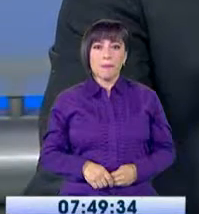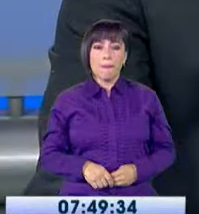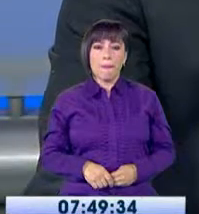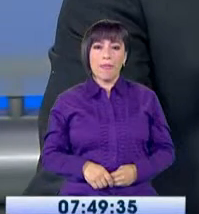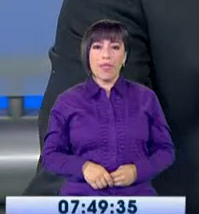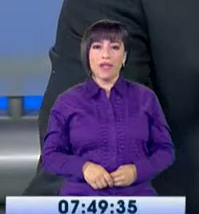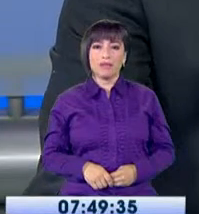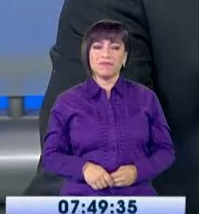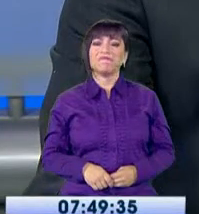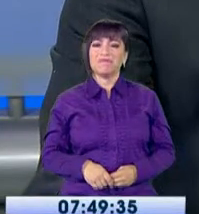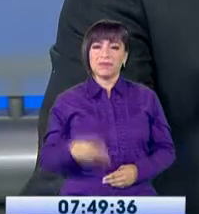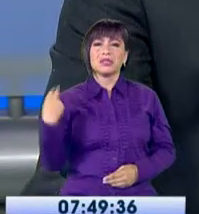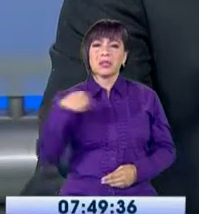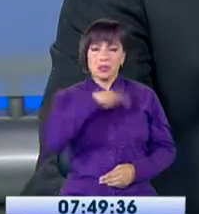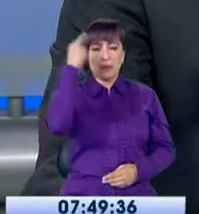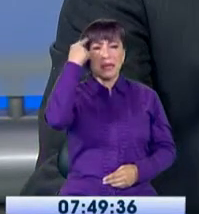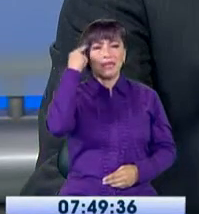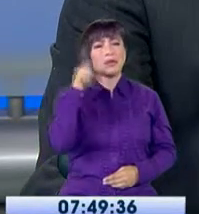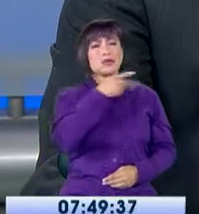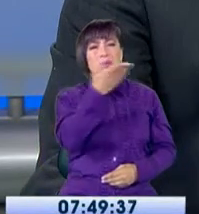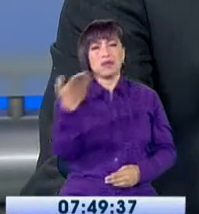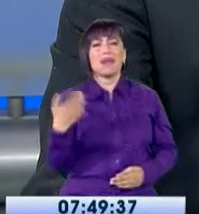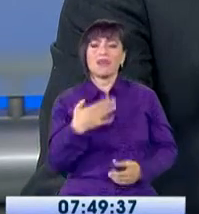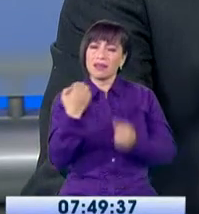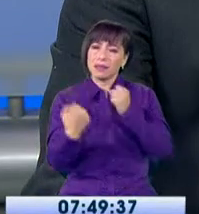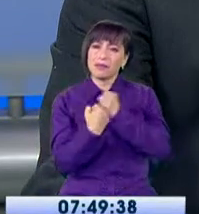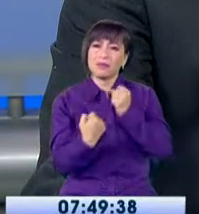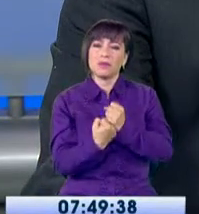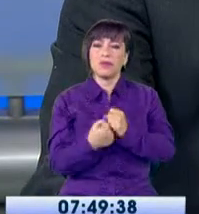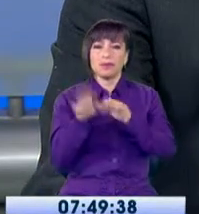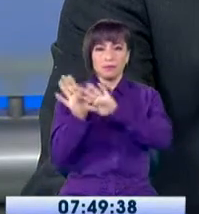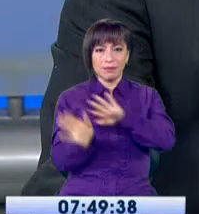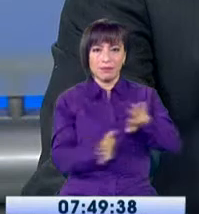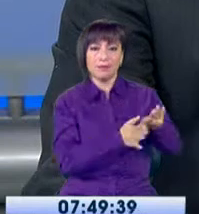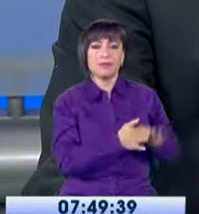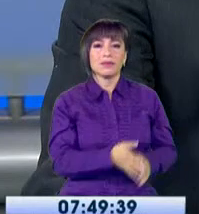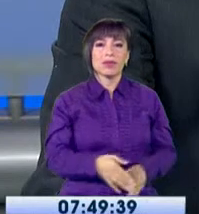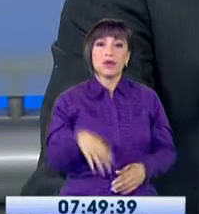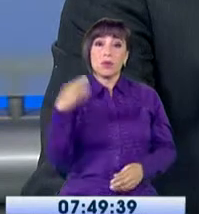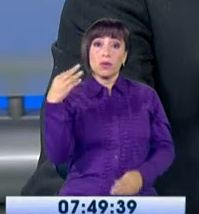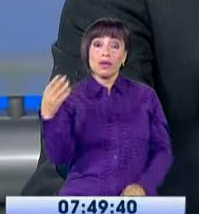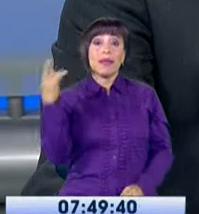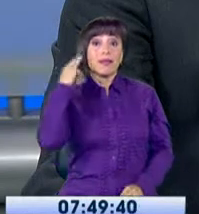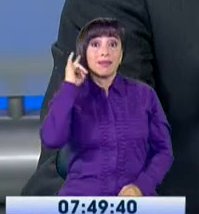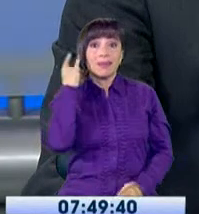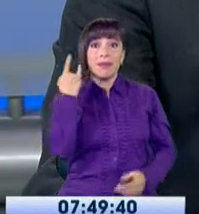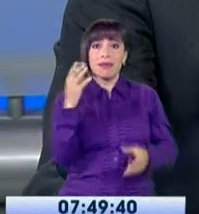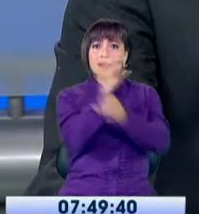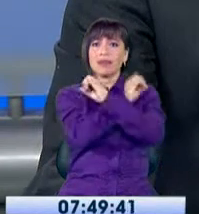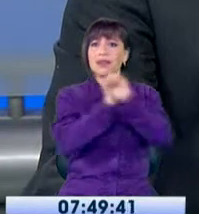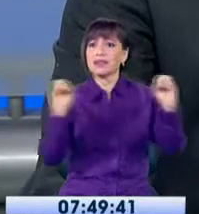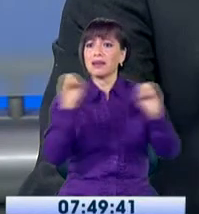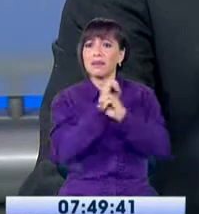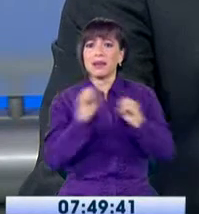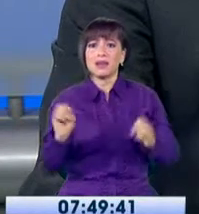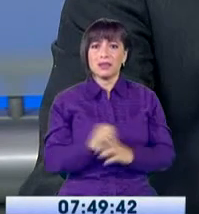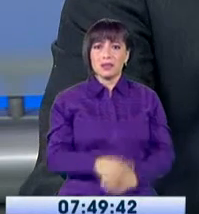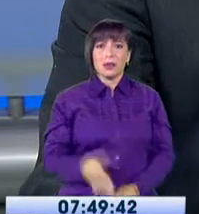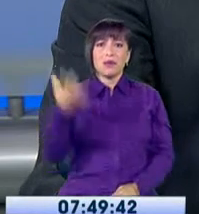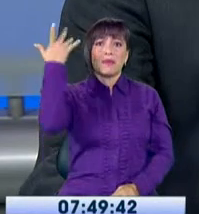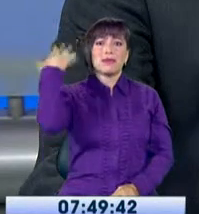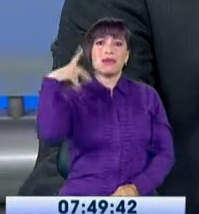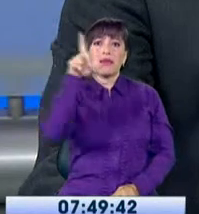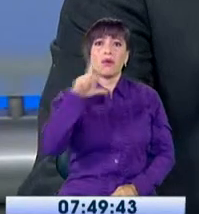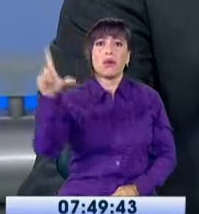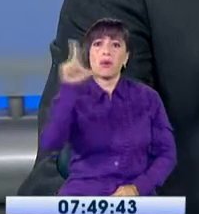Estamos seguros de contar con su ayuda. Vamos con otro caso. Una menor de edad se encuentra desaparecida desde el pasado día lunes. Un sujeto se la habría llevado